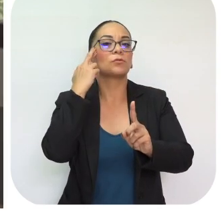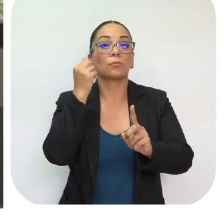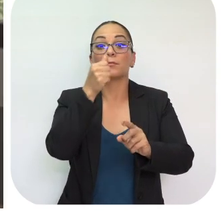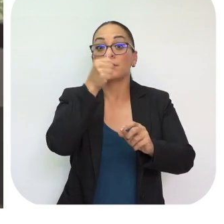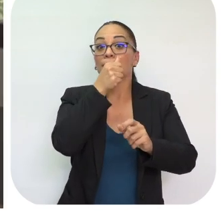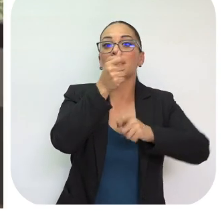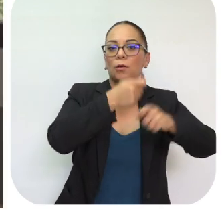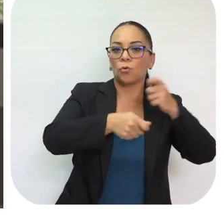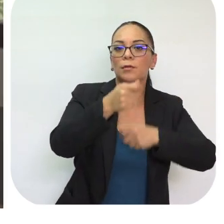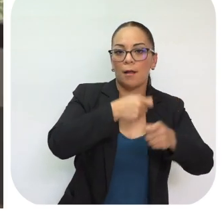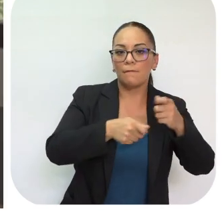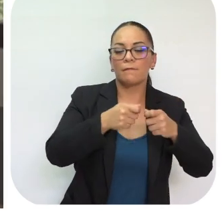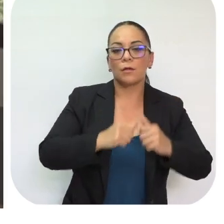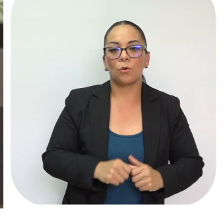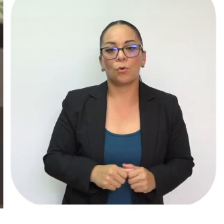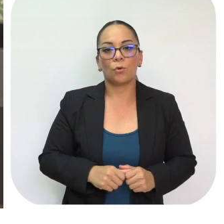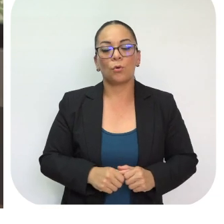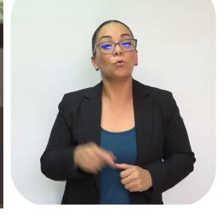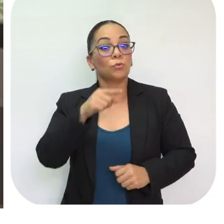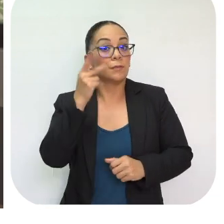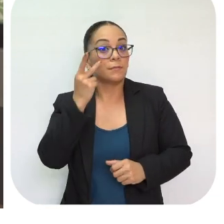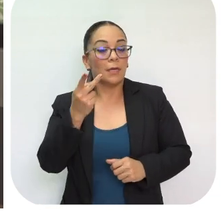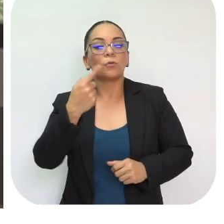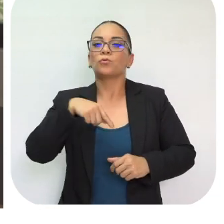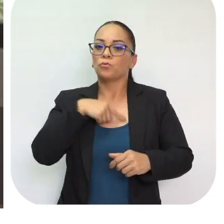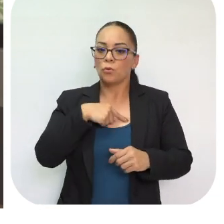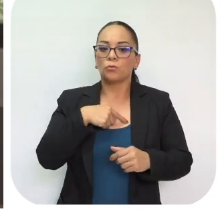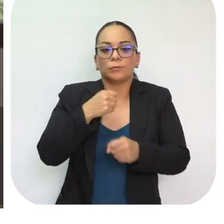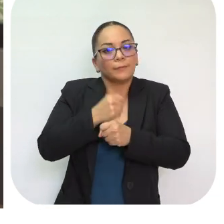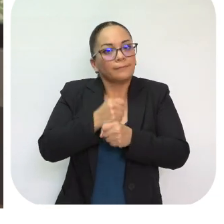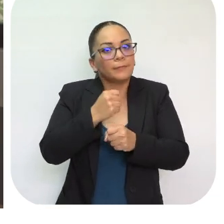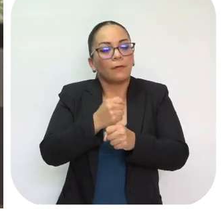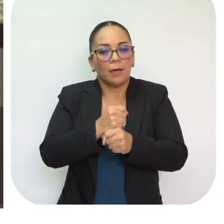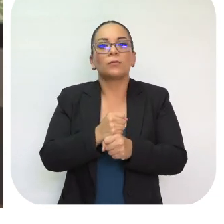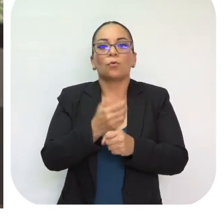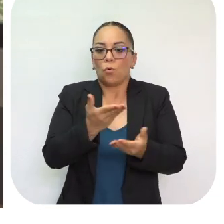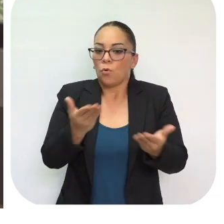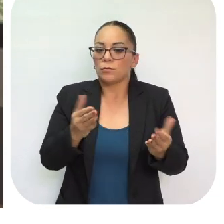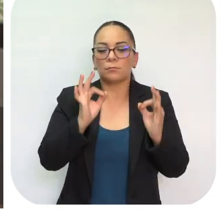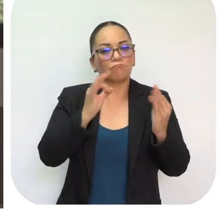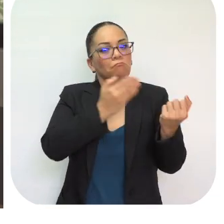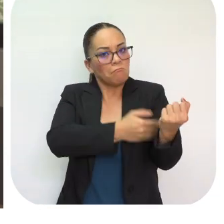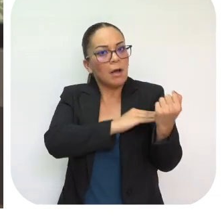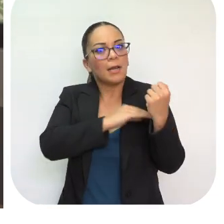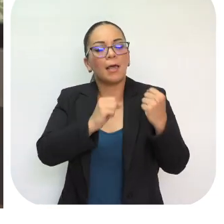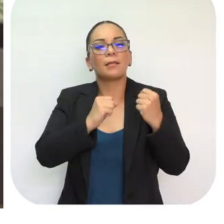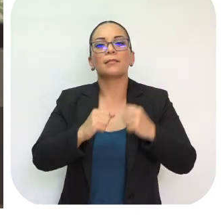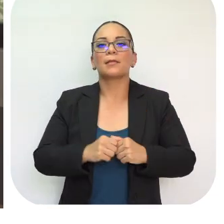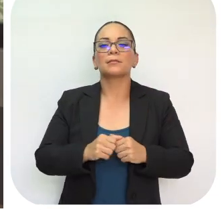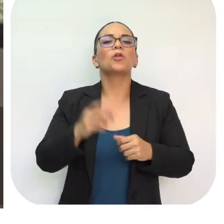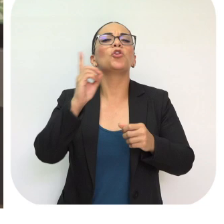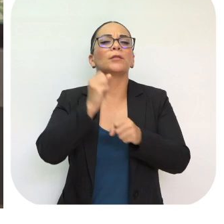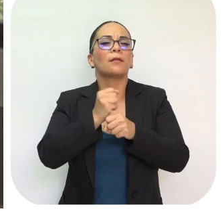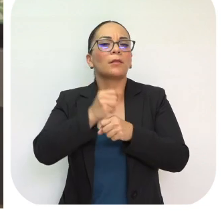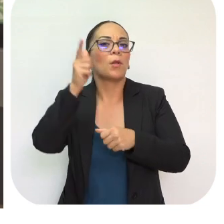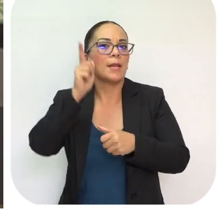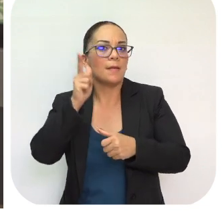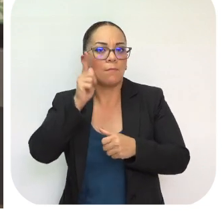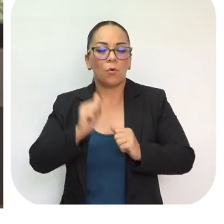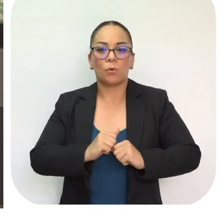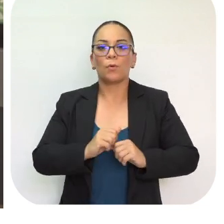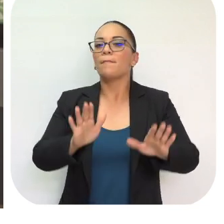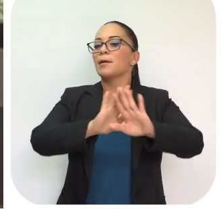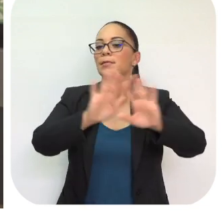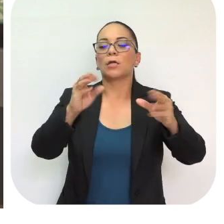narcotráfico. Usted vio que estamos haciendo cosas, yo creo, muy valientes en Limón, para que ya no